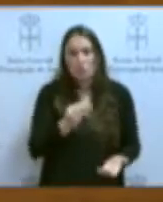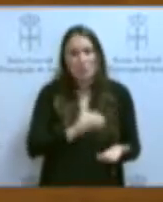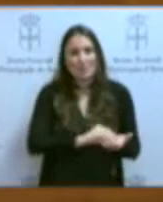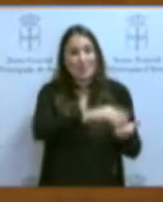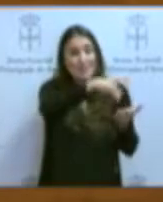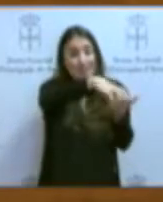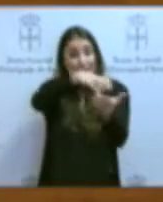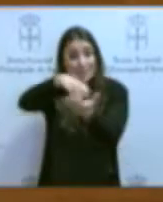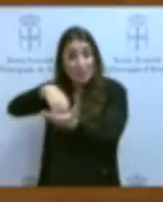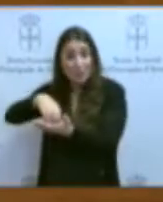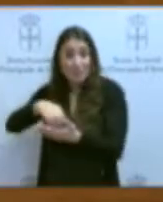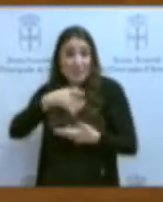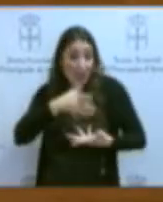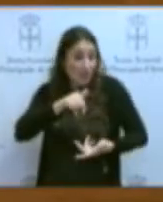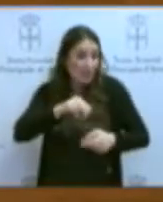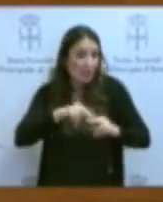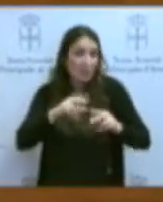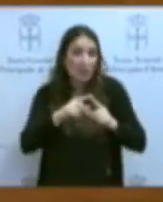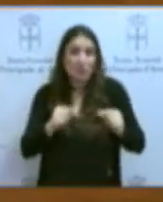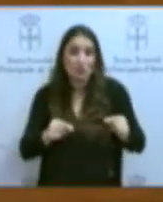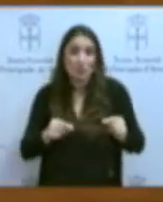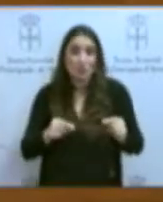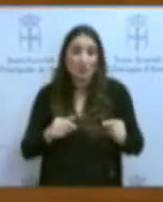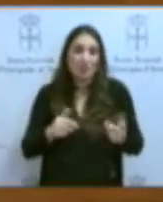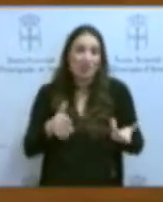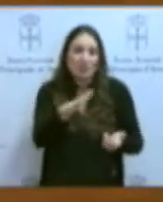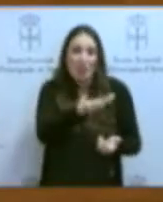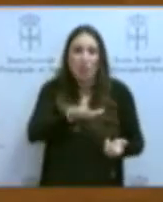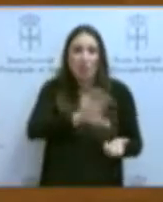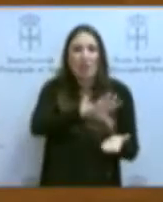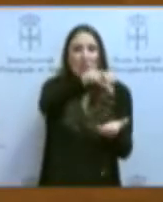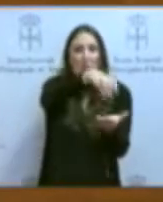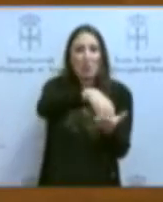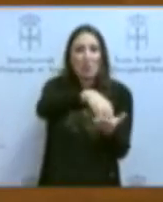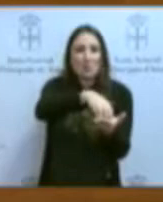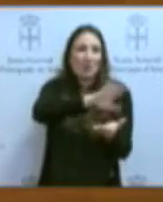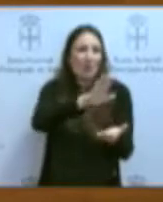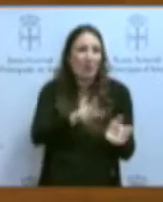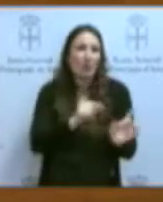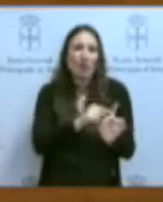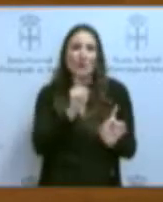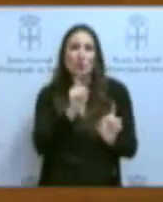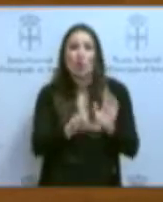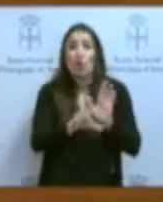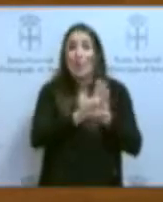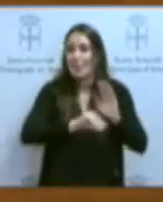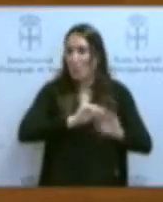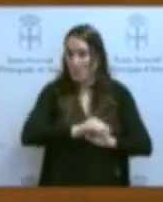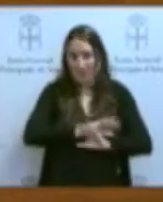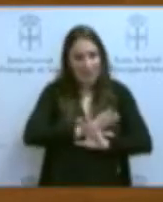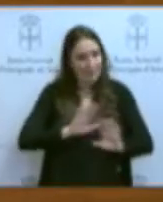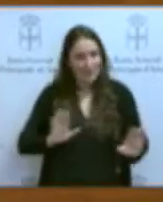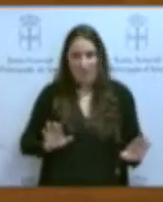de medición hoy en día en el Principado de Asturias se encuentran casi más ubicadas para cumplir con la legislación vigente en materia